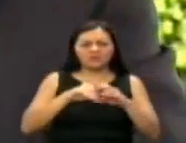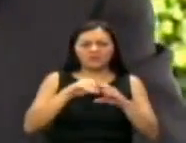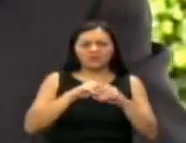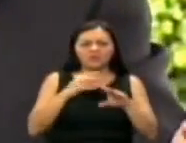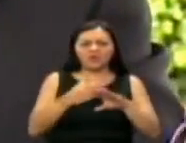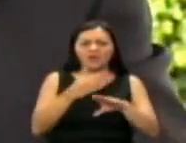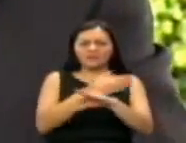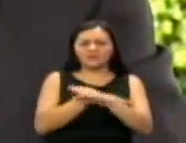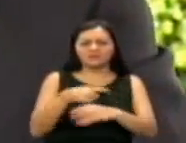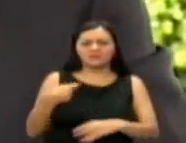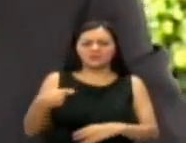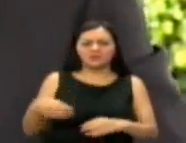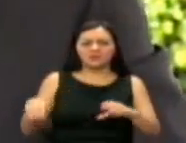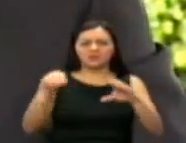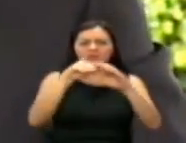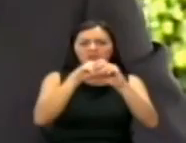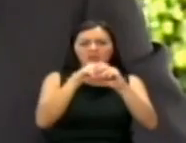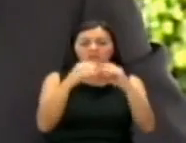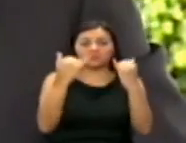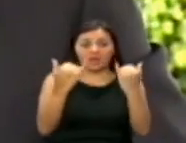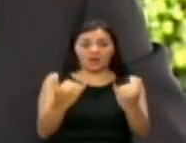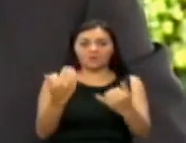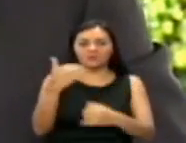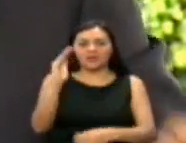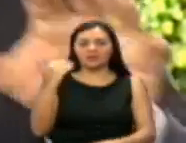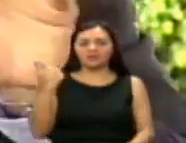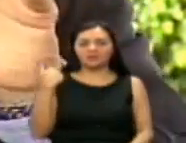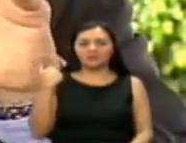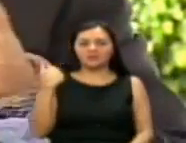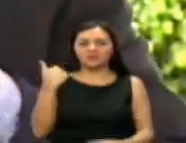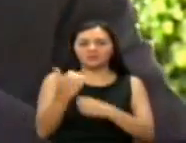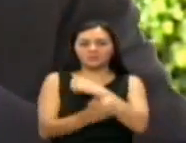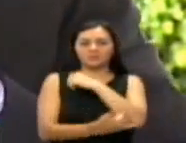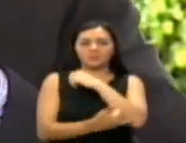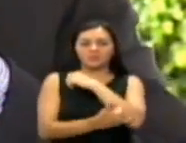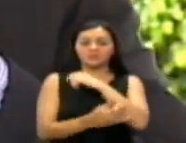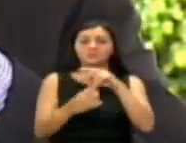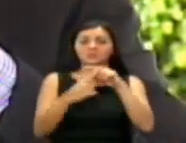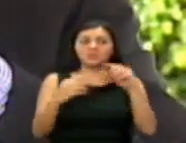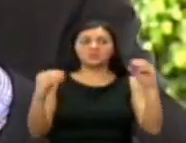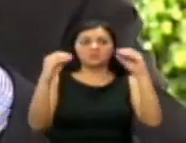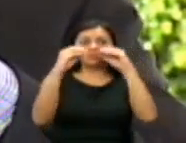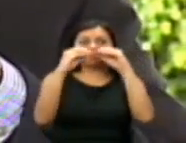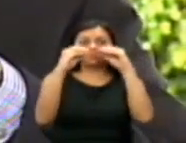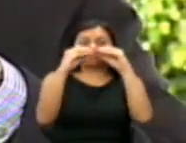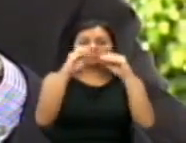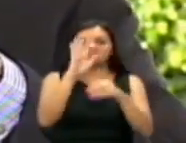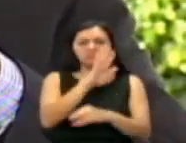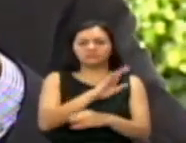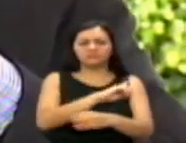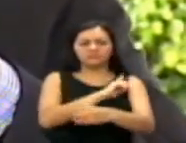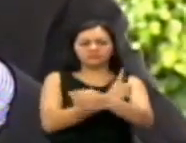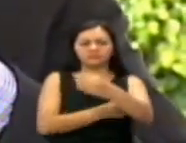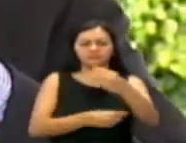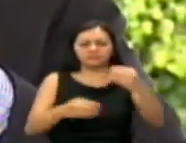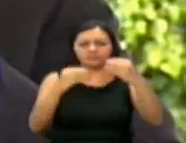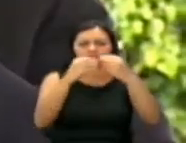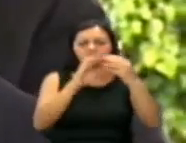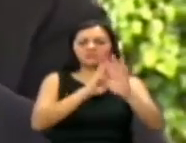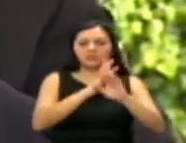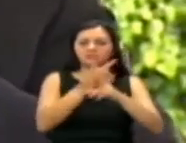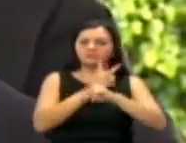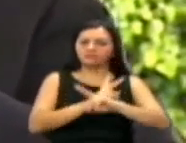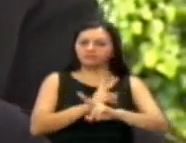fondo de liquidez con el que actualmente cuenta el país. Entonces eso está bastante reforzado, estamos siendo muy prudentes de aquello